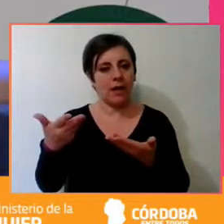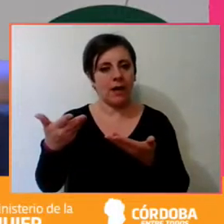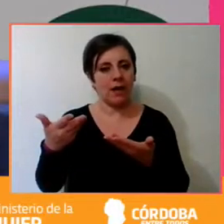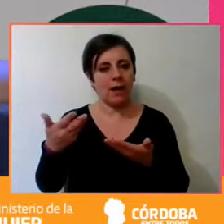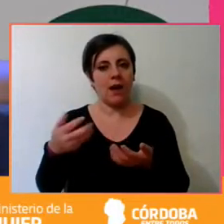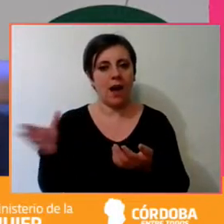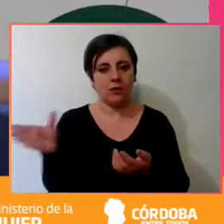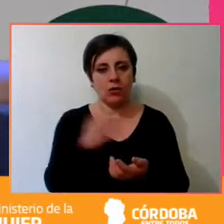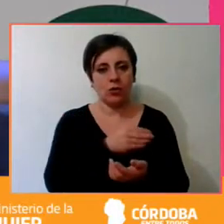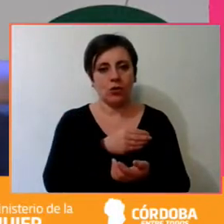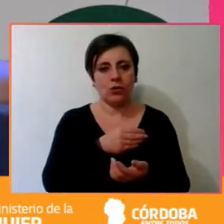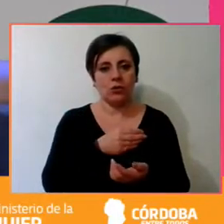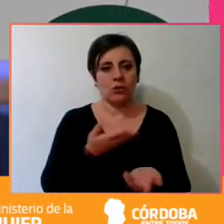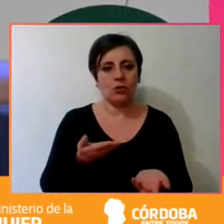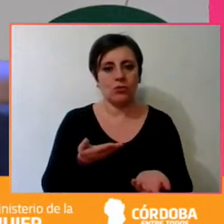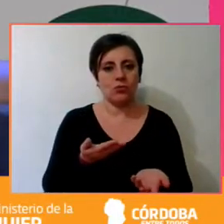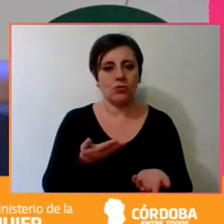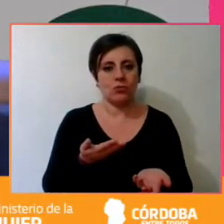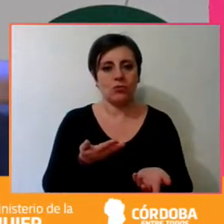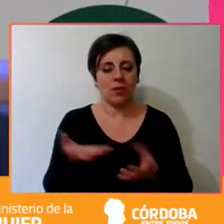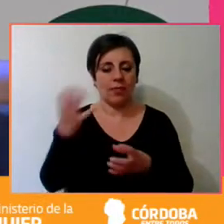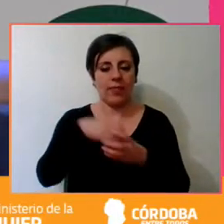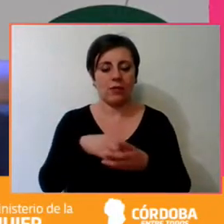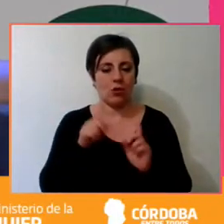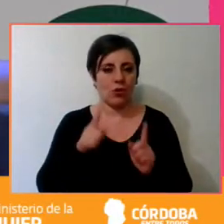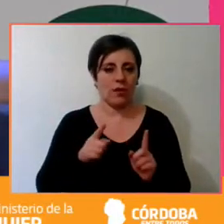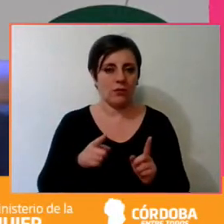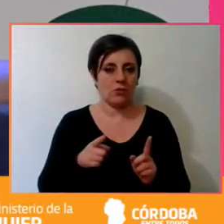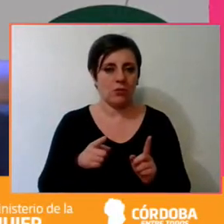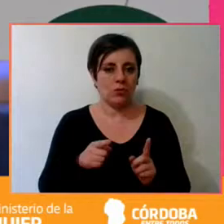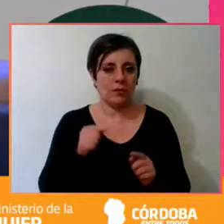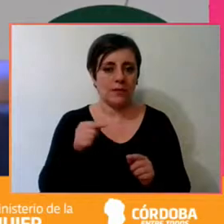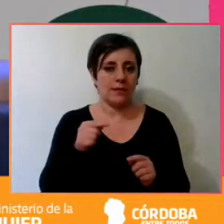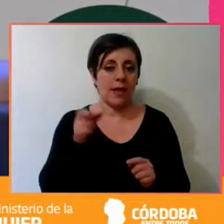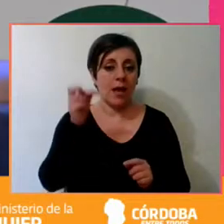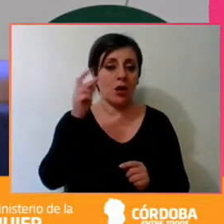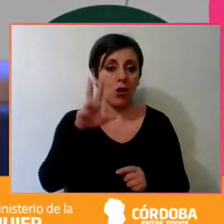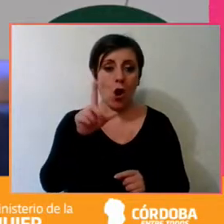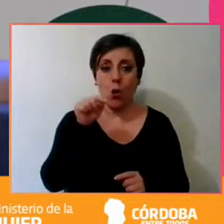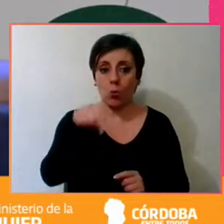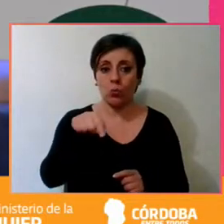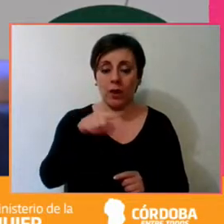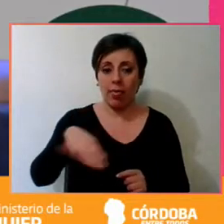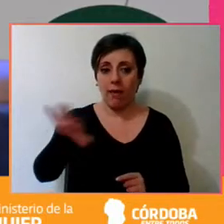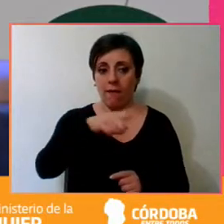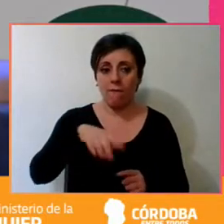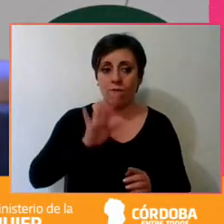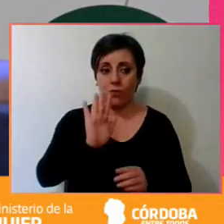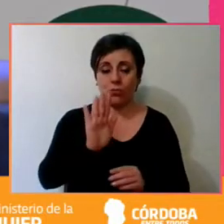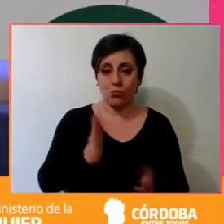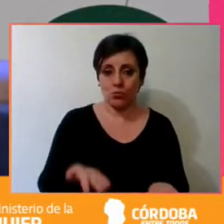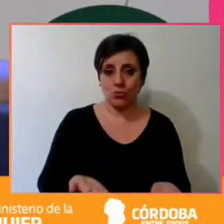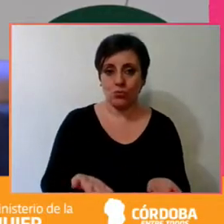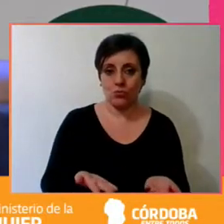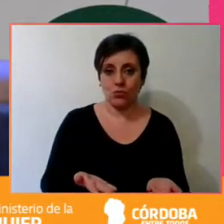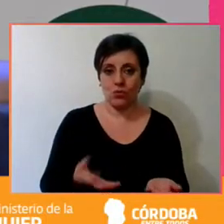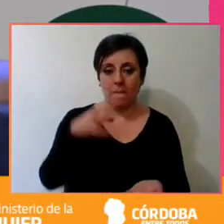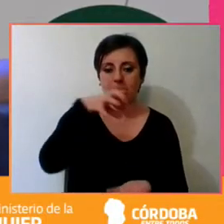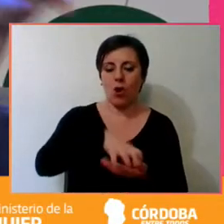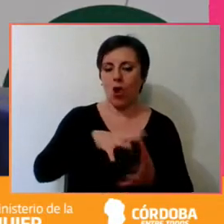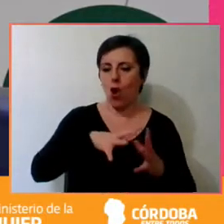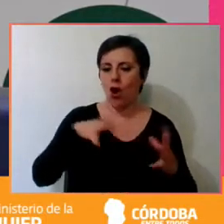nos conmina a todos a ser parte de ello. Ese va a ser el rol que ustedes ocupen. El polo es muy grande, el